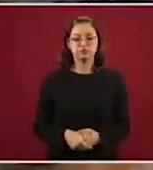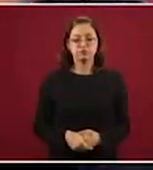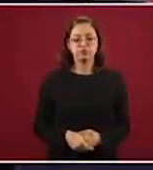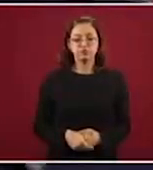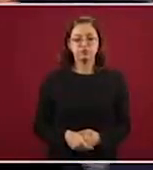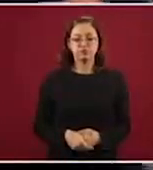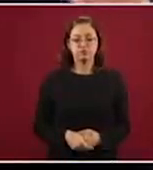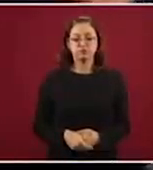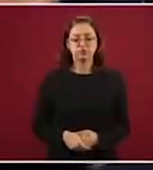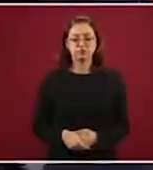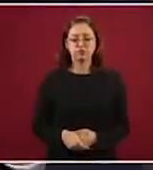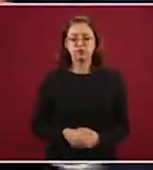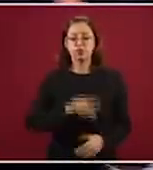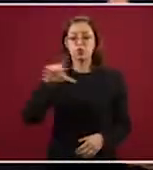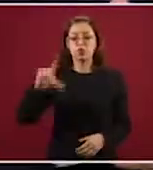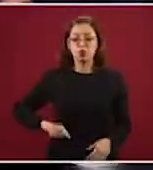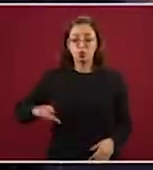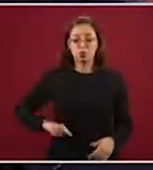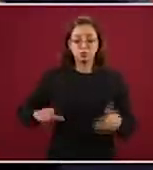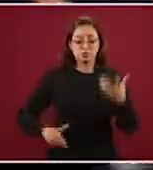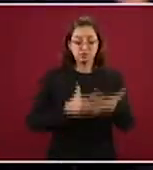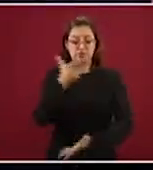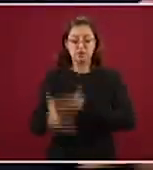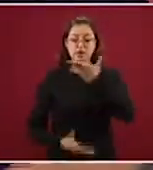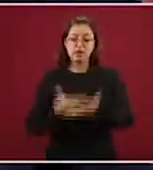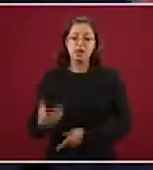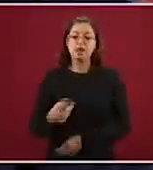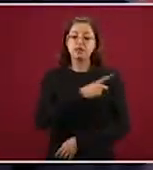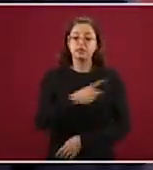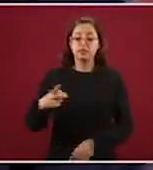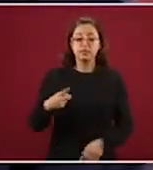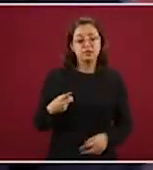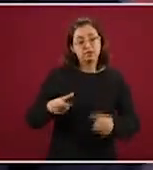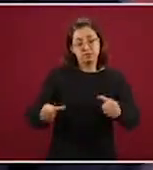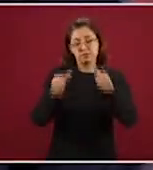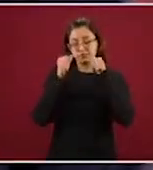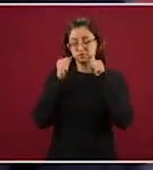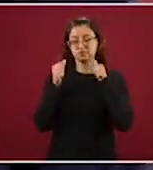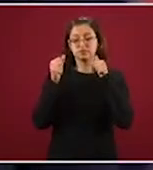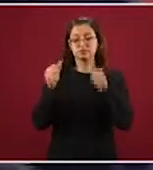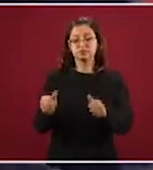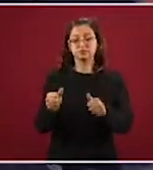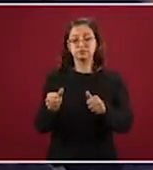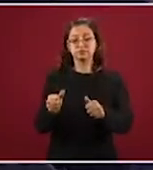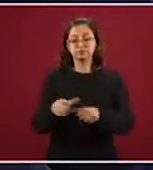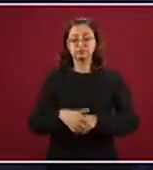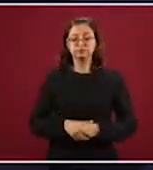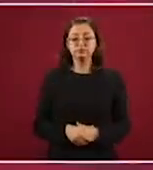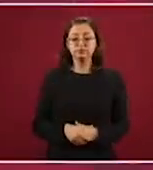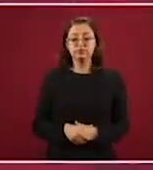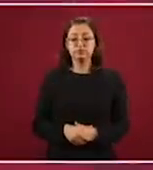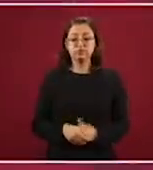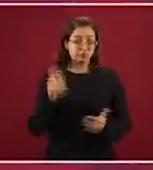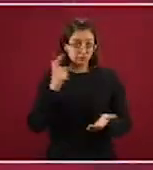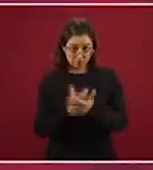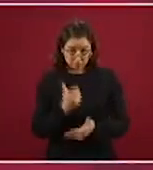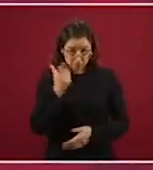todos los servidores públicos tenemos que atender a la gente y no tienen que pagar